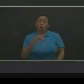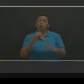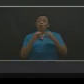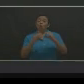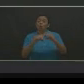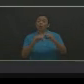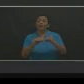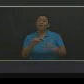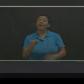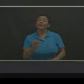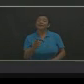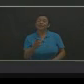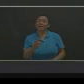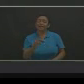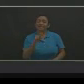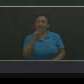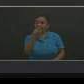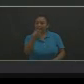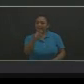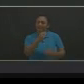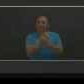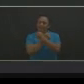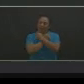Cuida de quienes te aman.